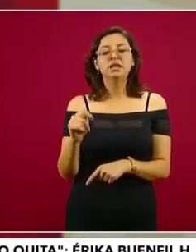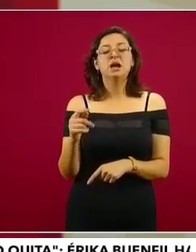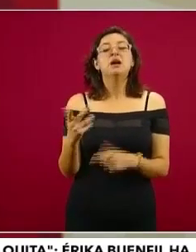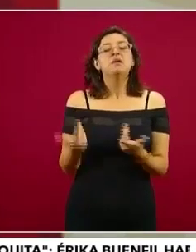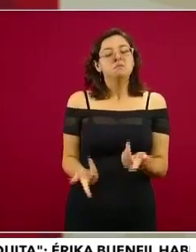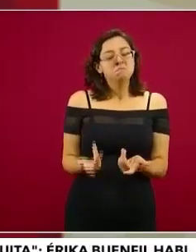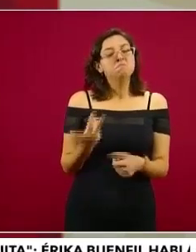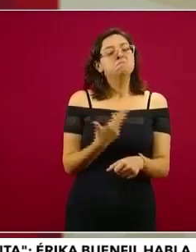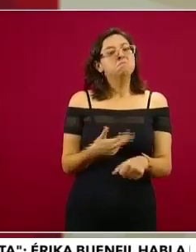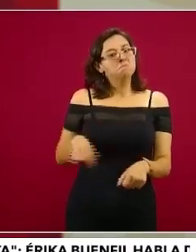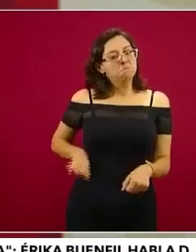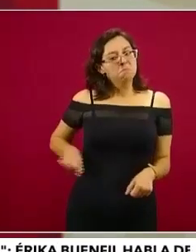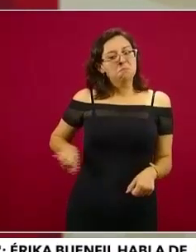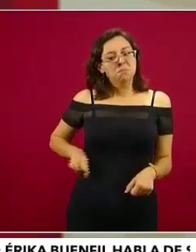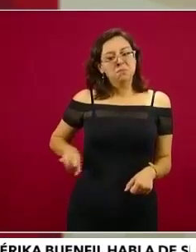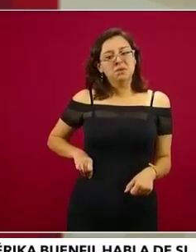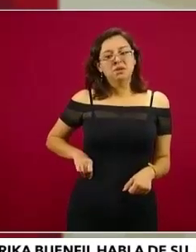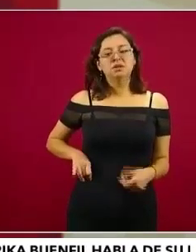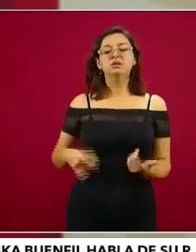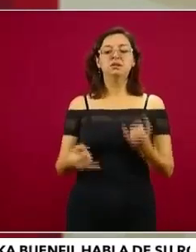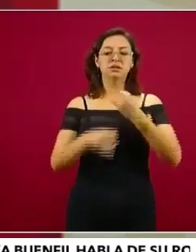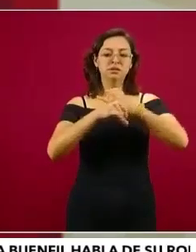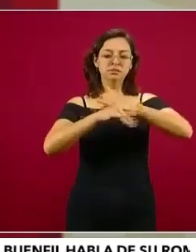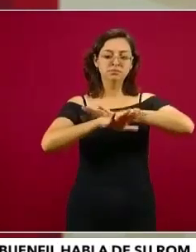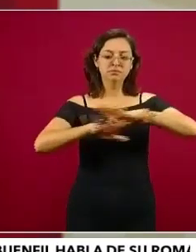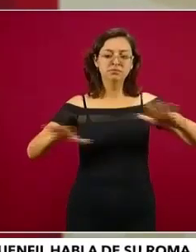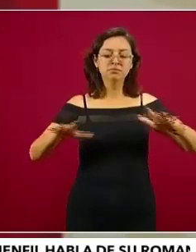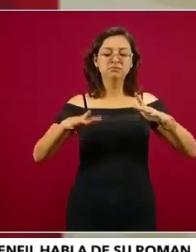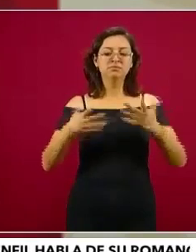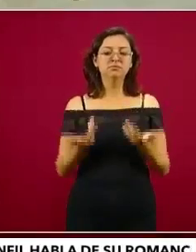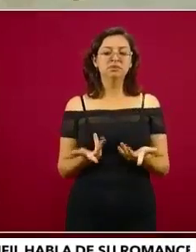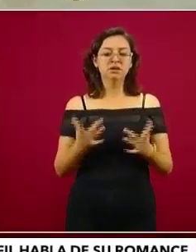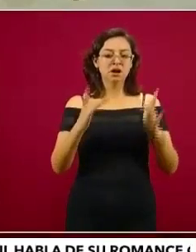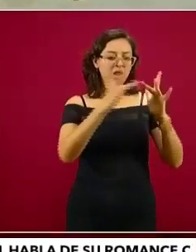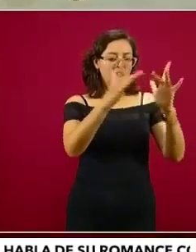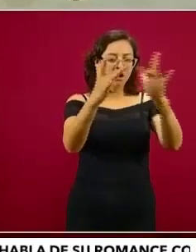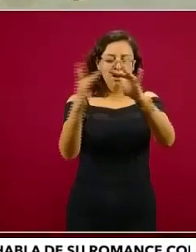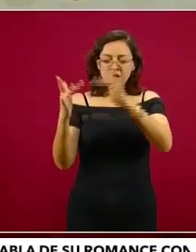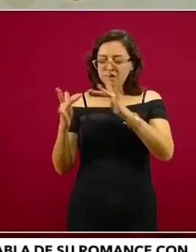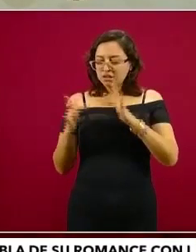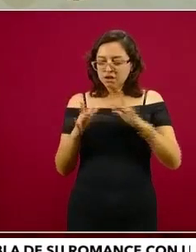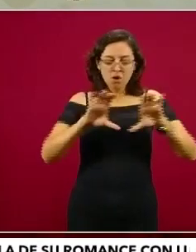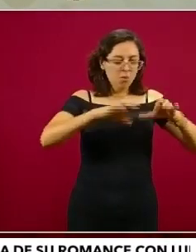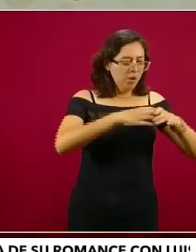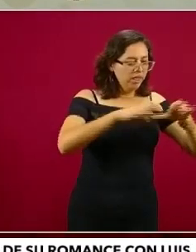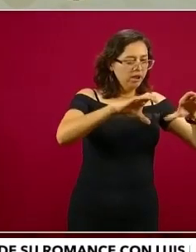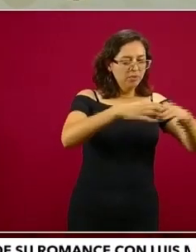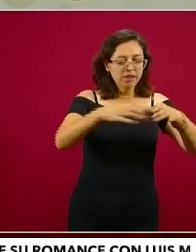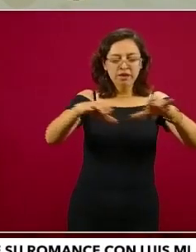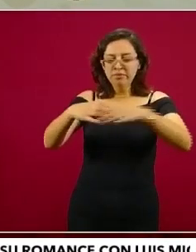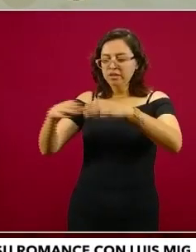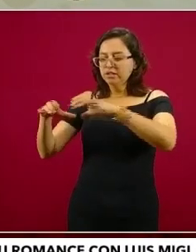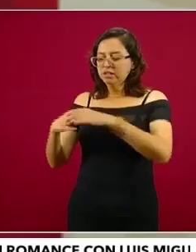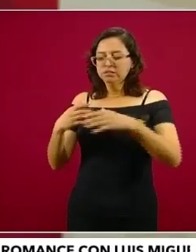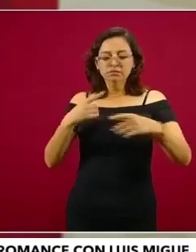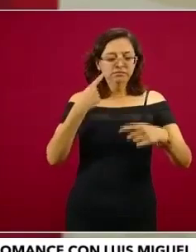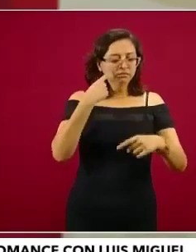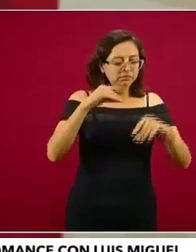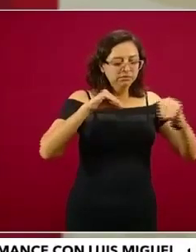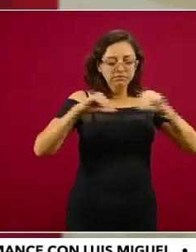interesante que utiliza información sobre la conectividad entre comunidades para tener esquemas